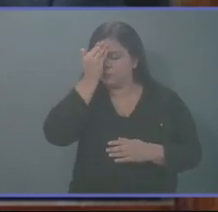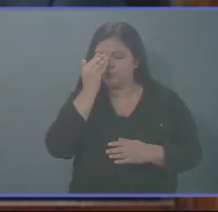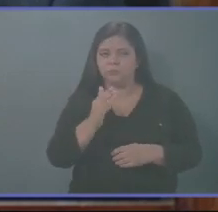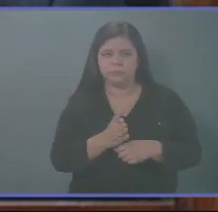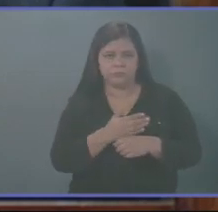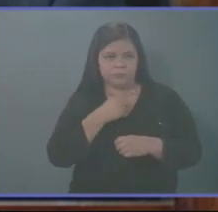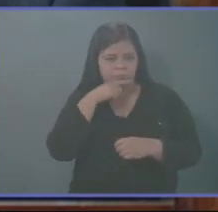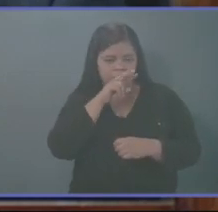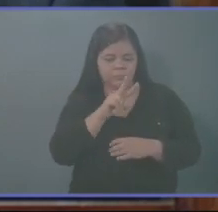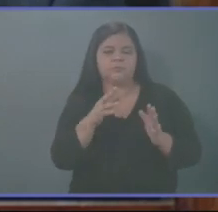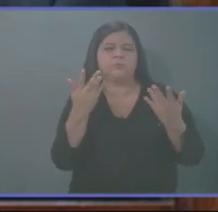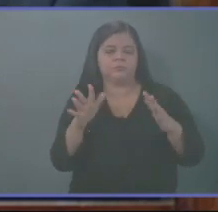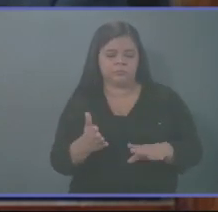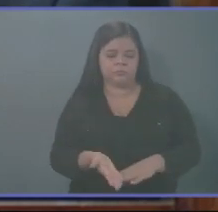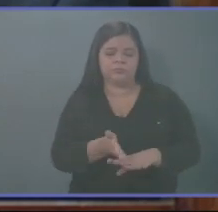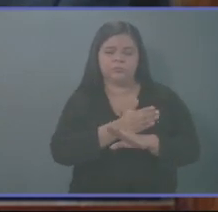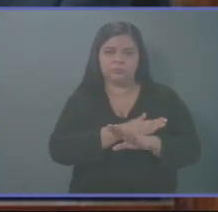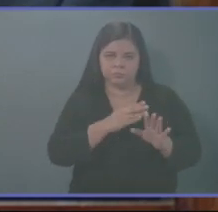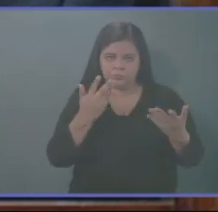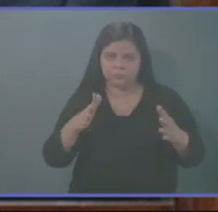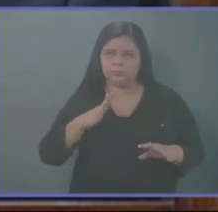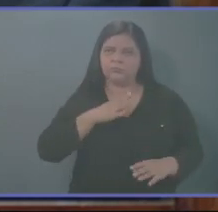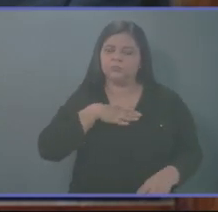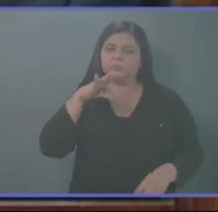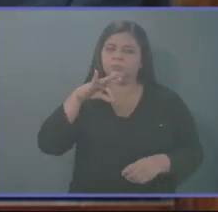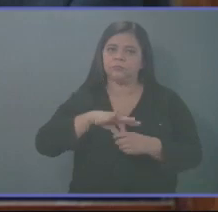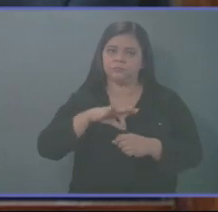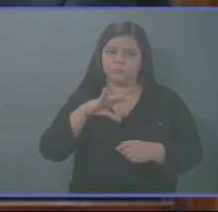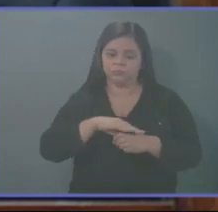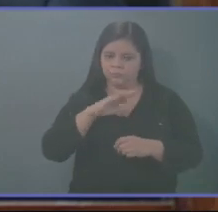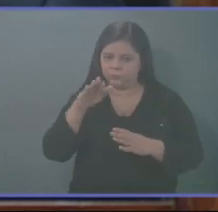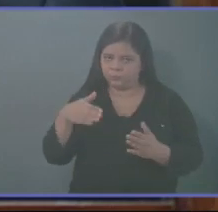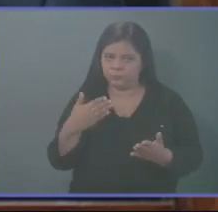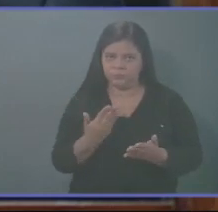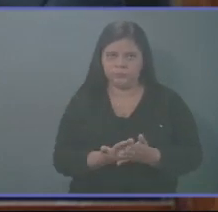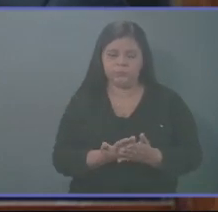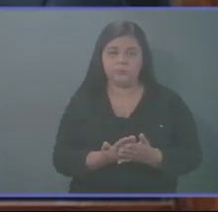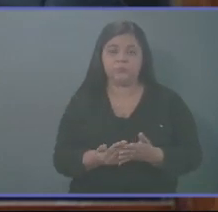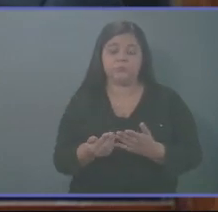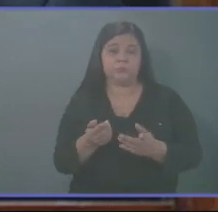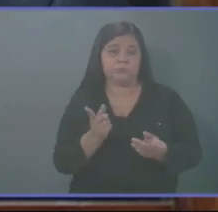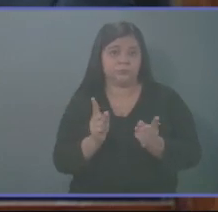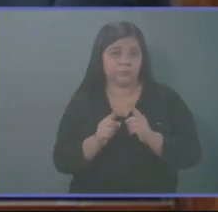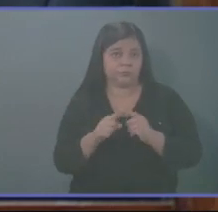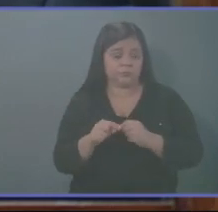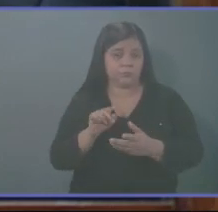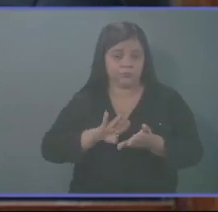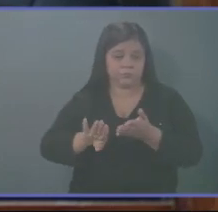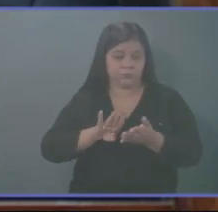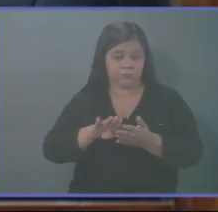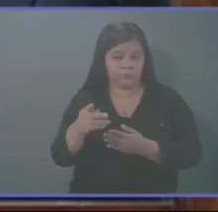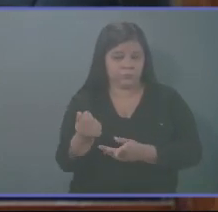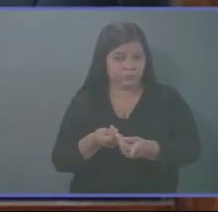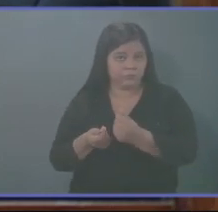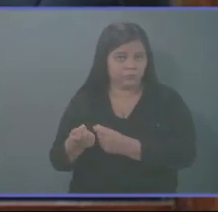partido FMLN ya había conseguido en esa vuelta votos de las estructuras a cambio de pagos de dinero.